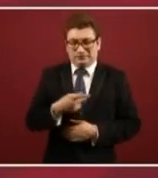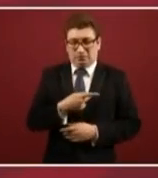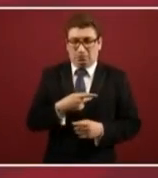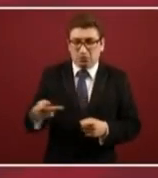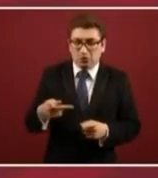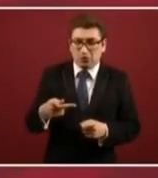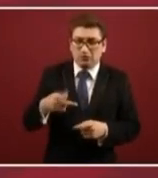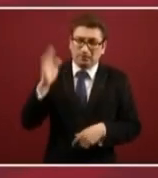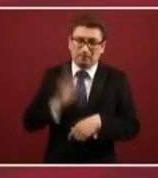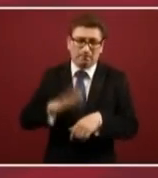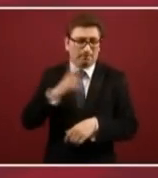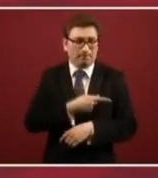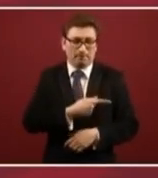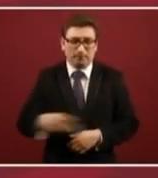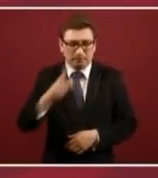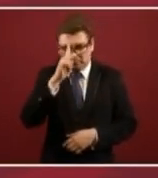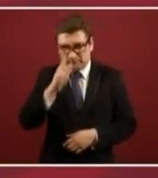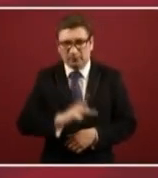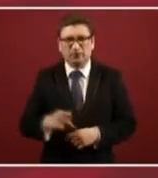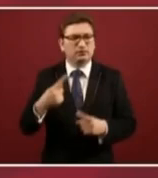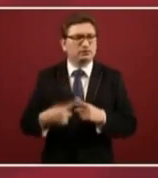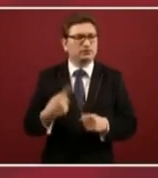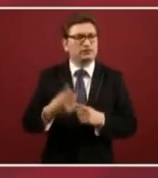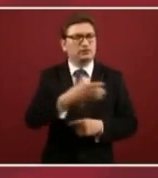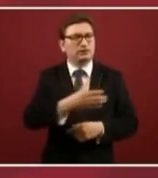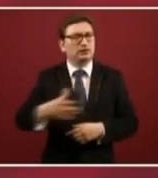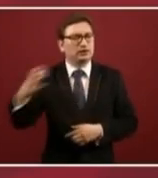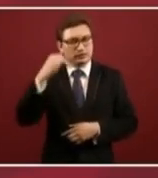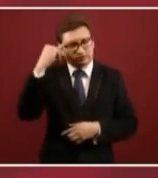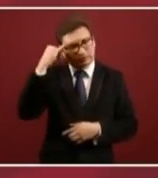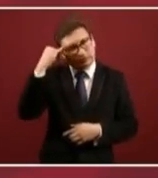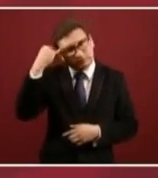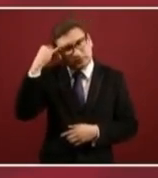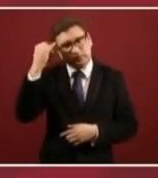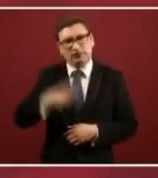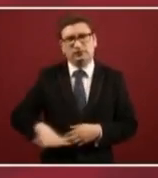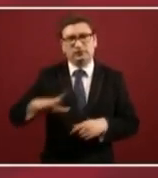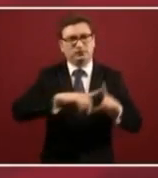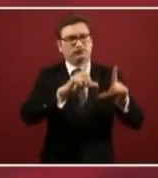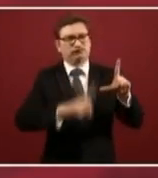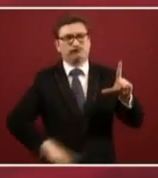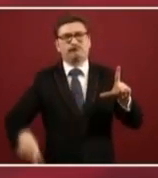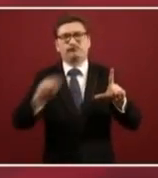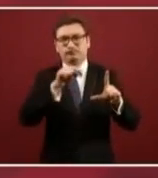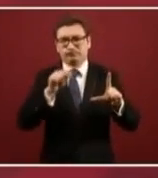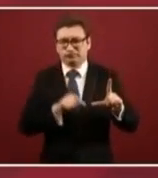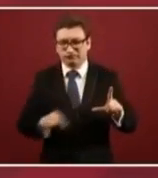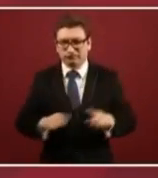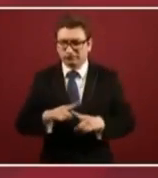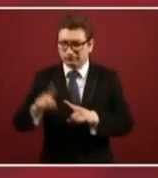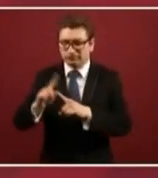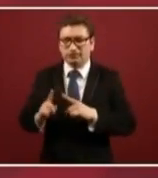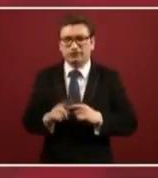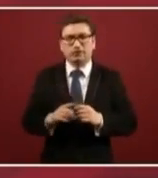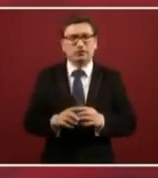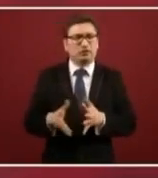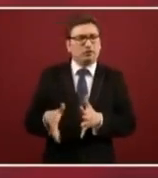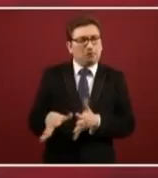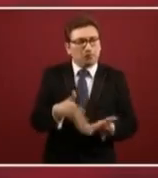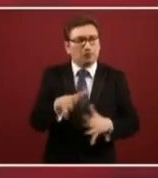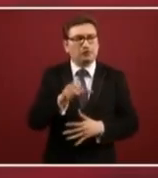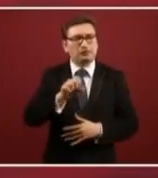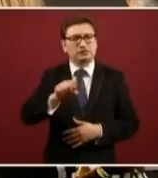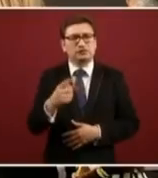pobres, paradójicamente, son los campesinos y son los indígenas de nuestro país. Se estima que aproximadamente